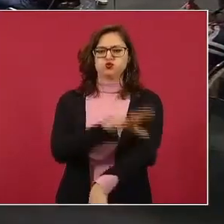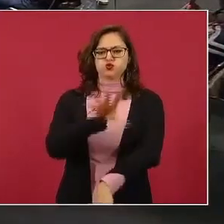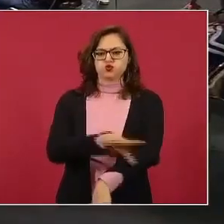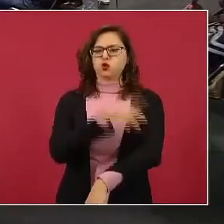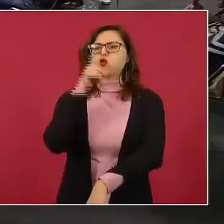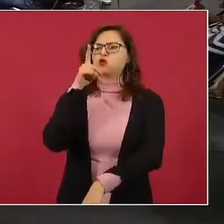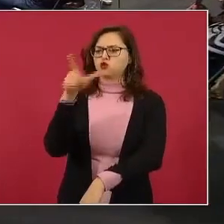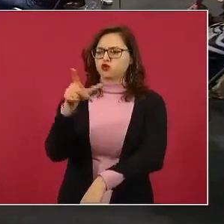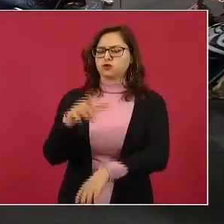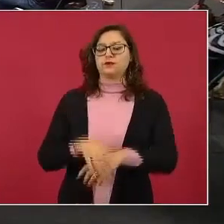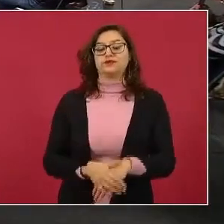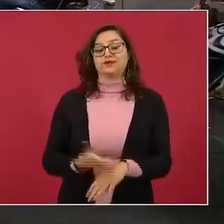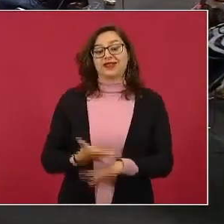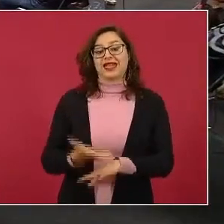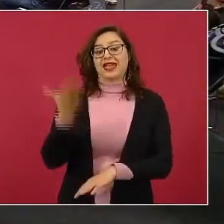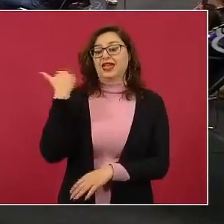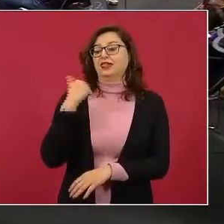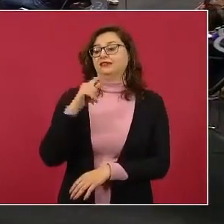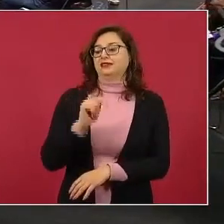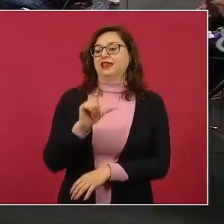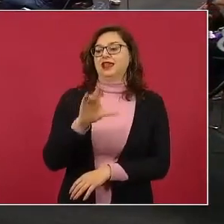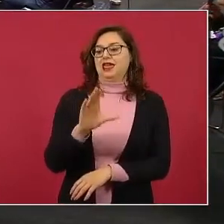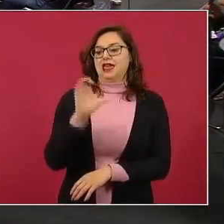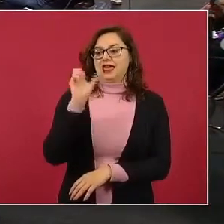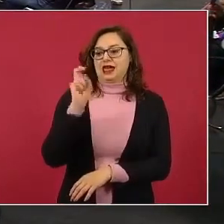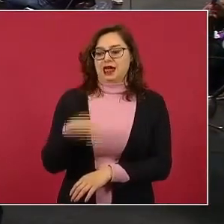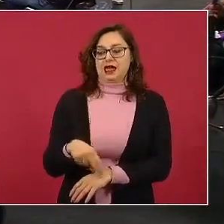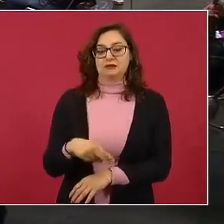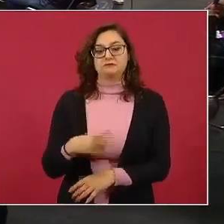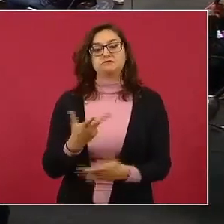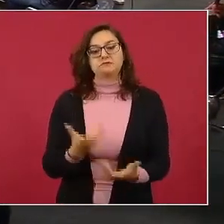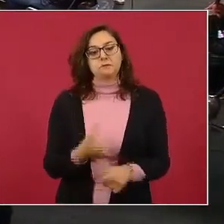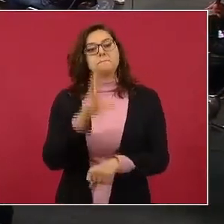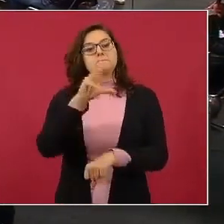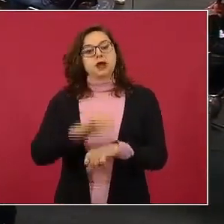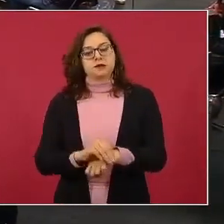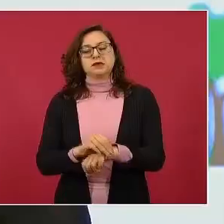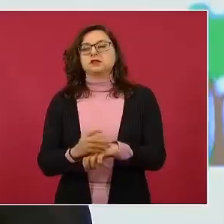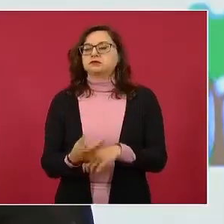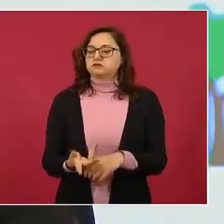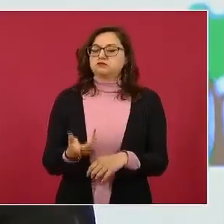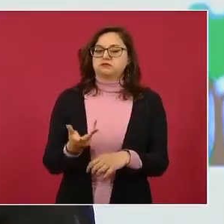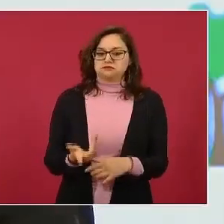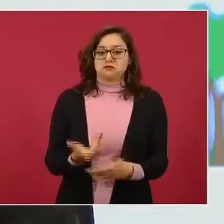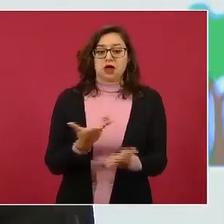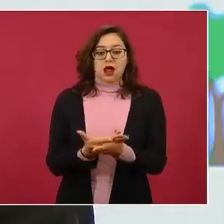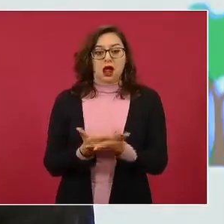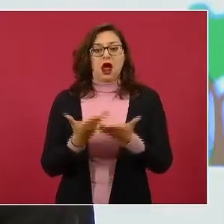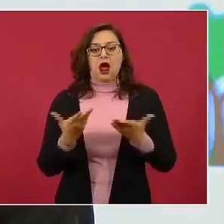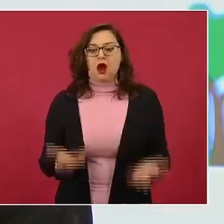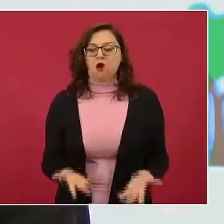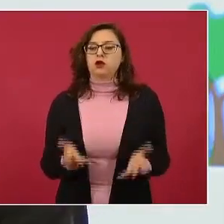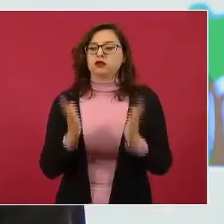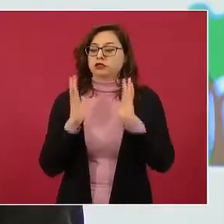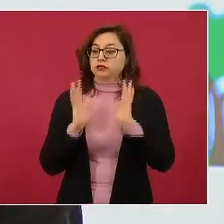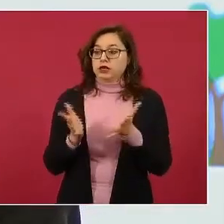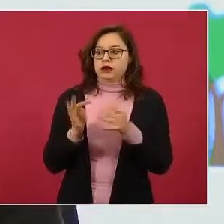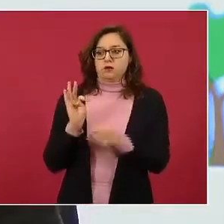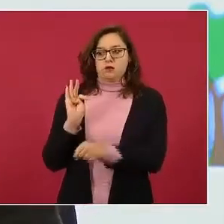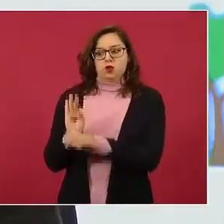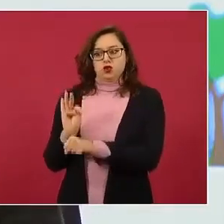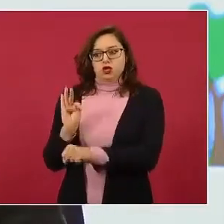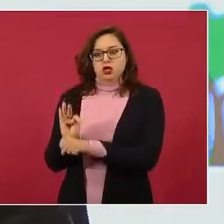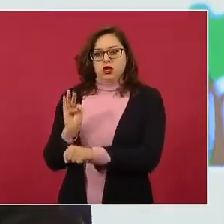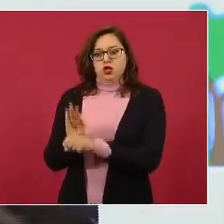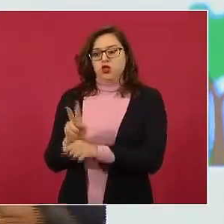de Libre Comercio indicaba que había que ir por el negocio eléctrico de México. Hoy lo tenemos protegido con la reforma